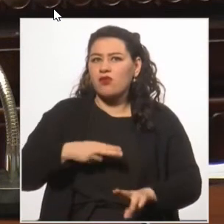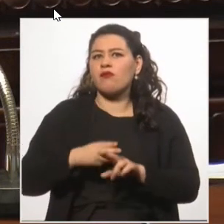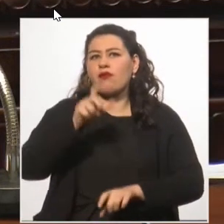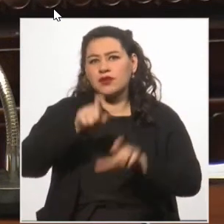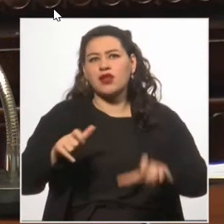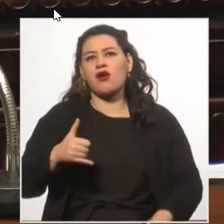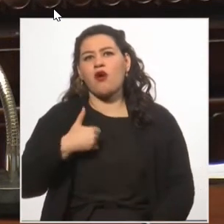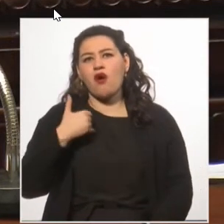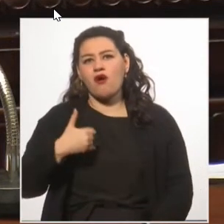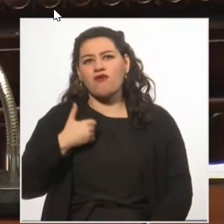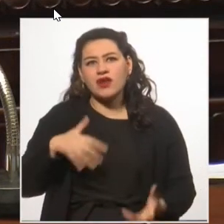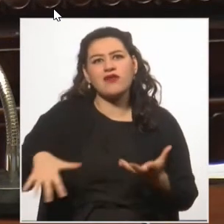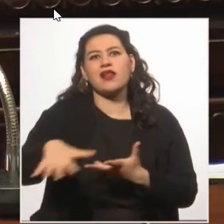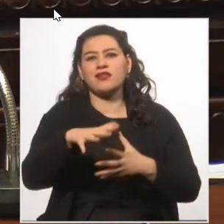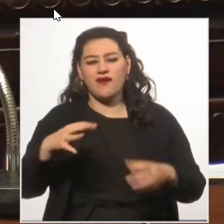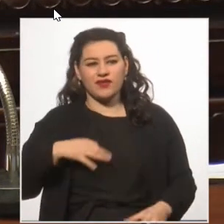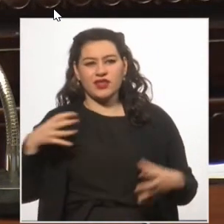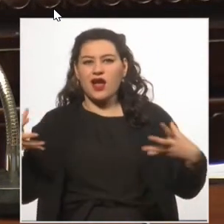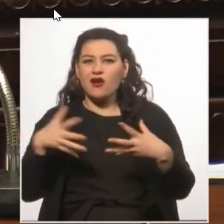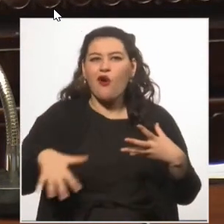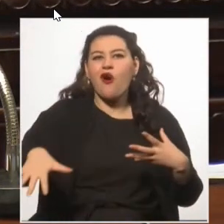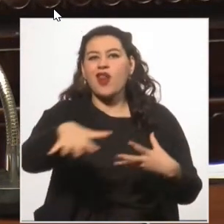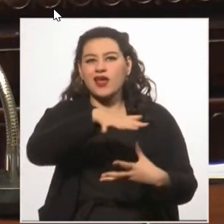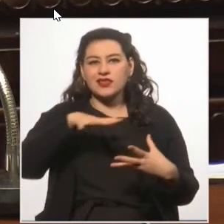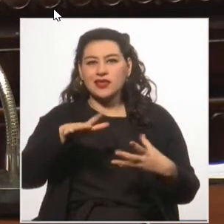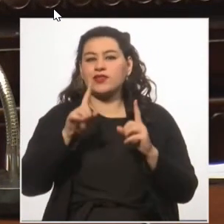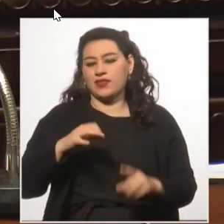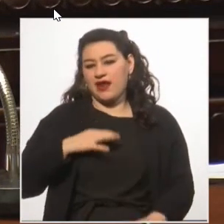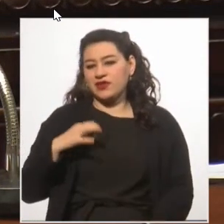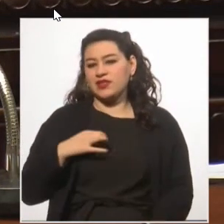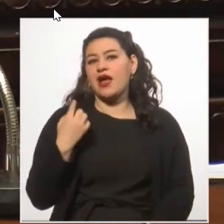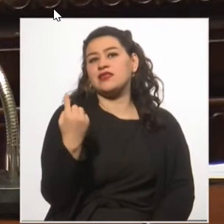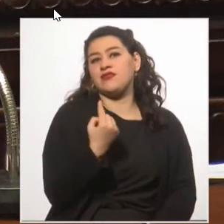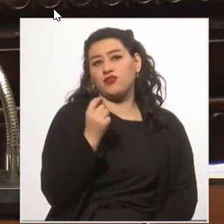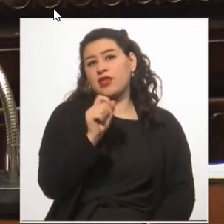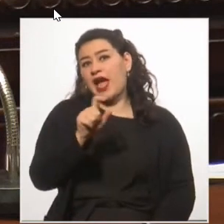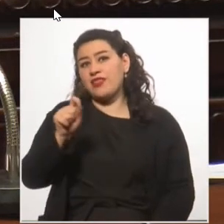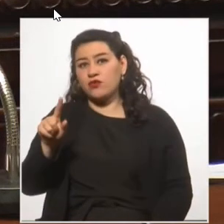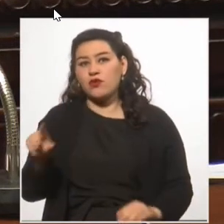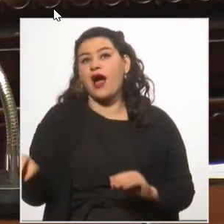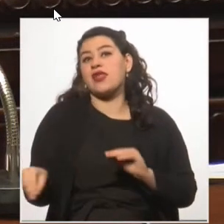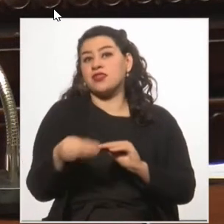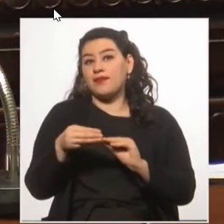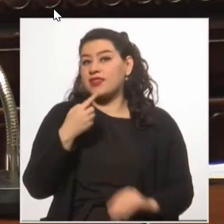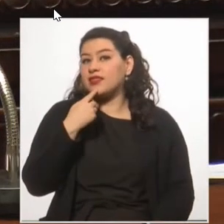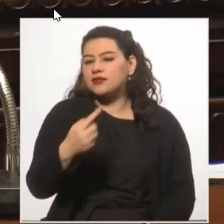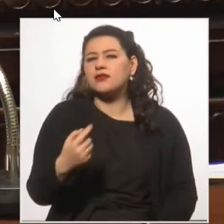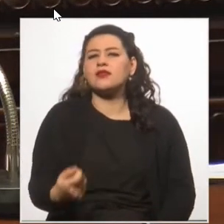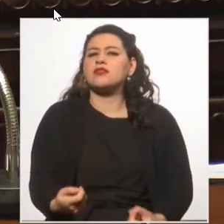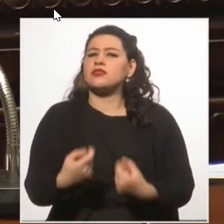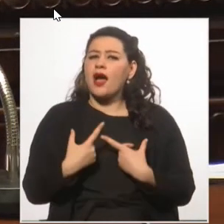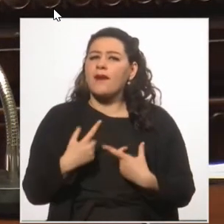una realidad de la vida colectiva como lo es de la vida individual? Y agregaba: dame